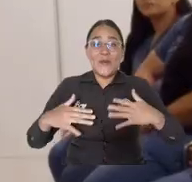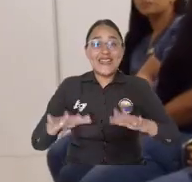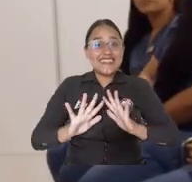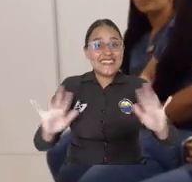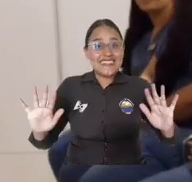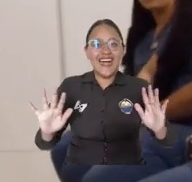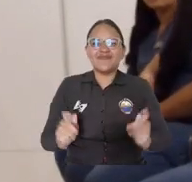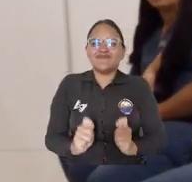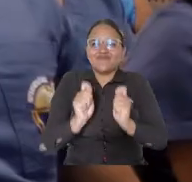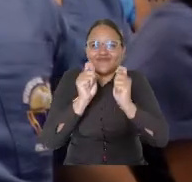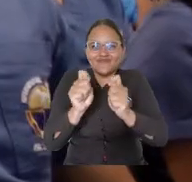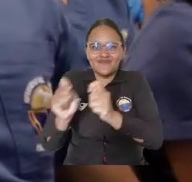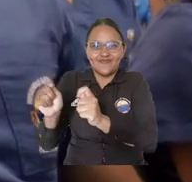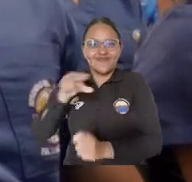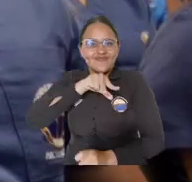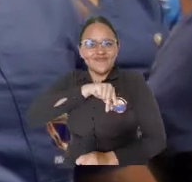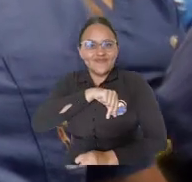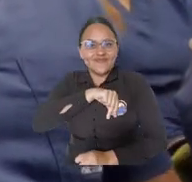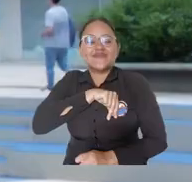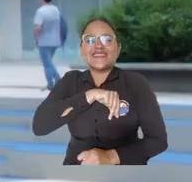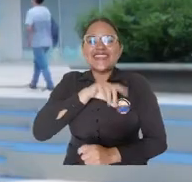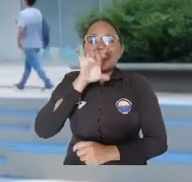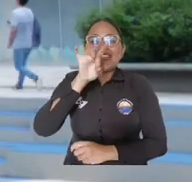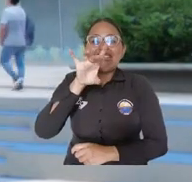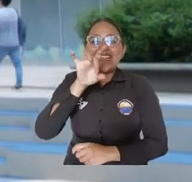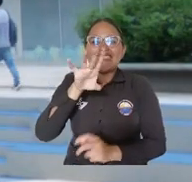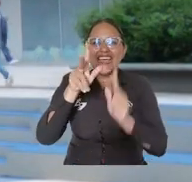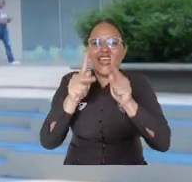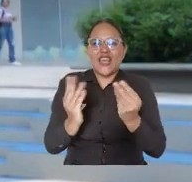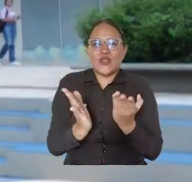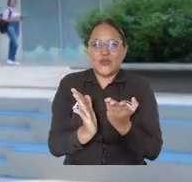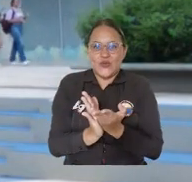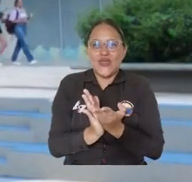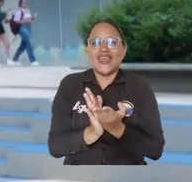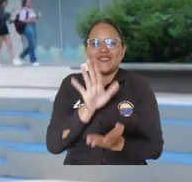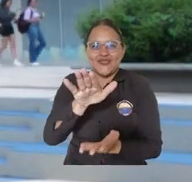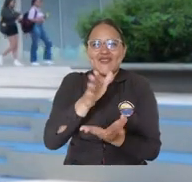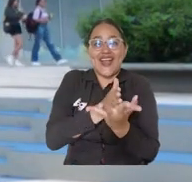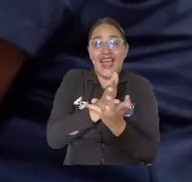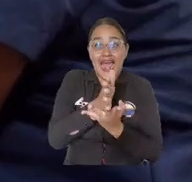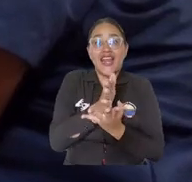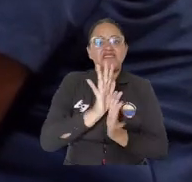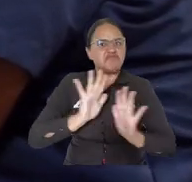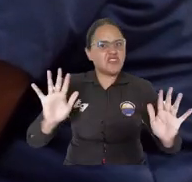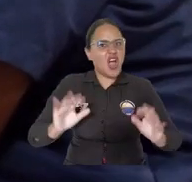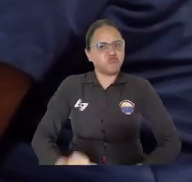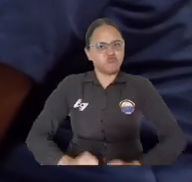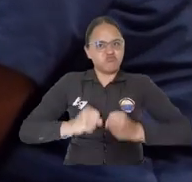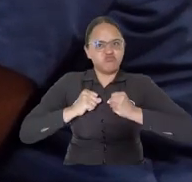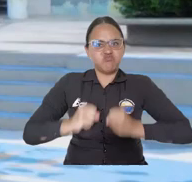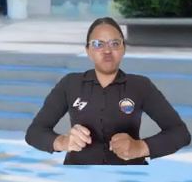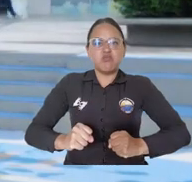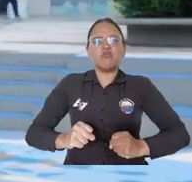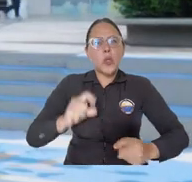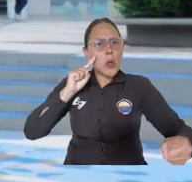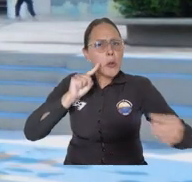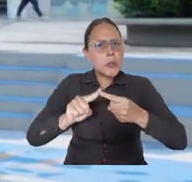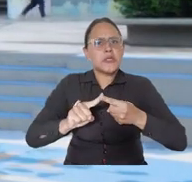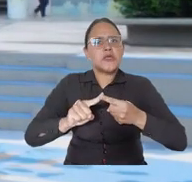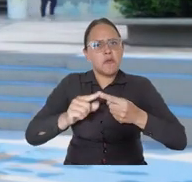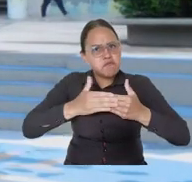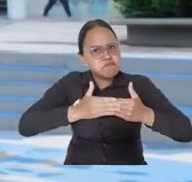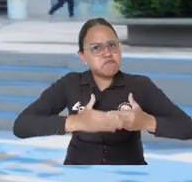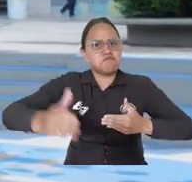el día de hoy le hemos entregado la insignia a 15 nuevos estudiantes del programa que están totalmente capacitados